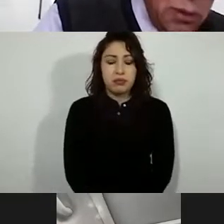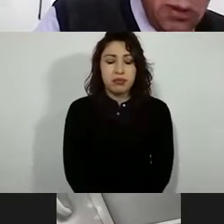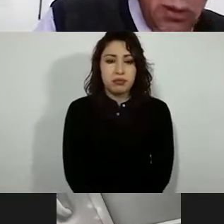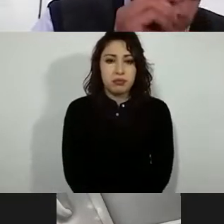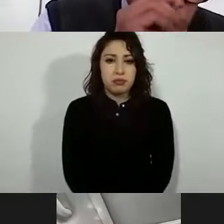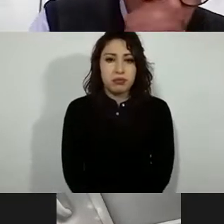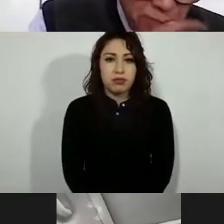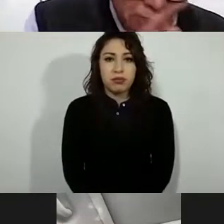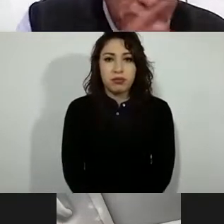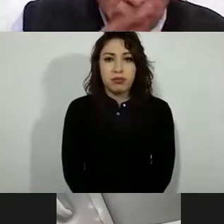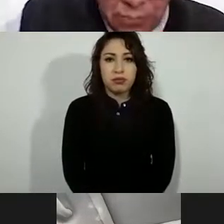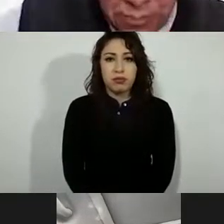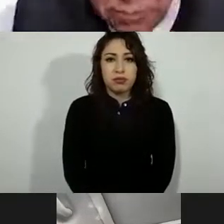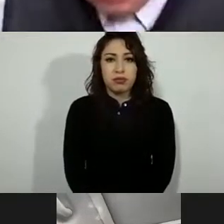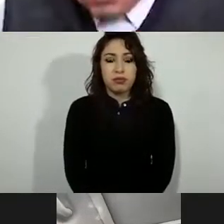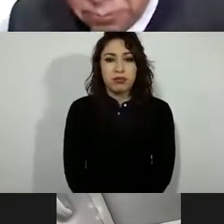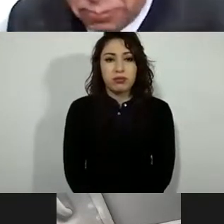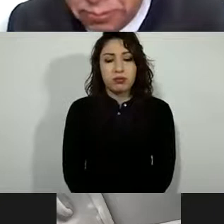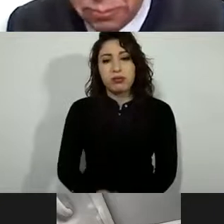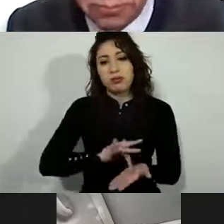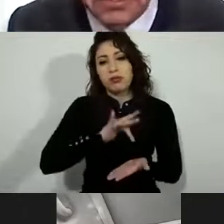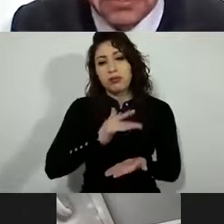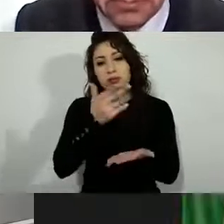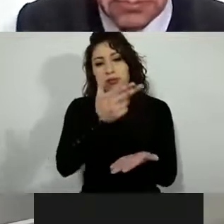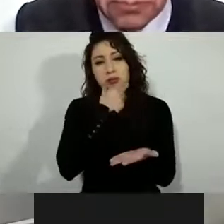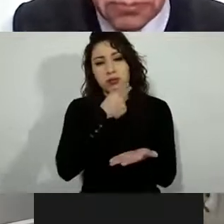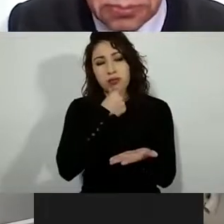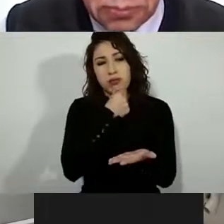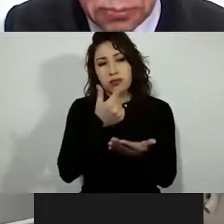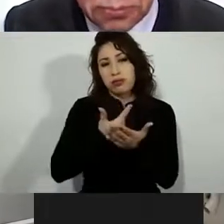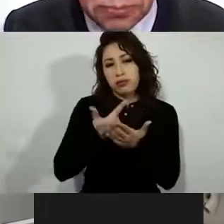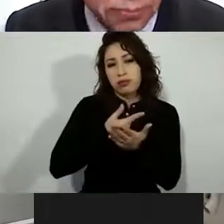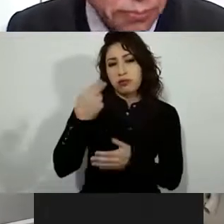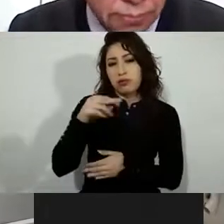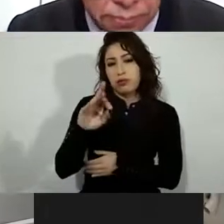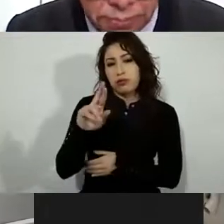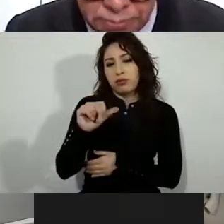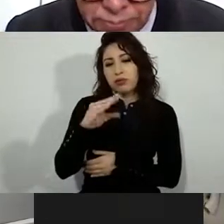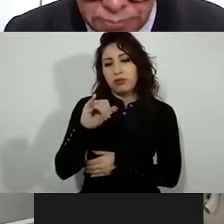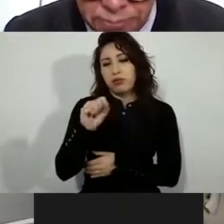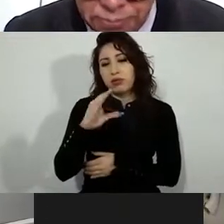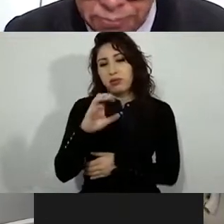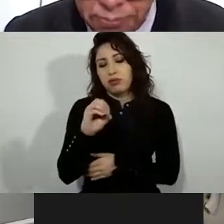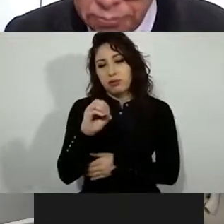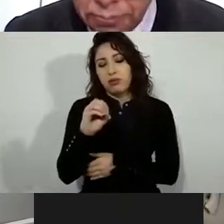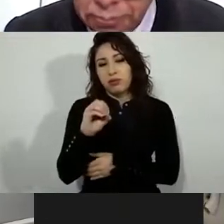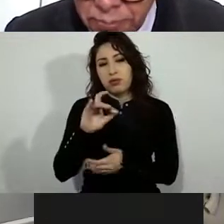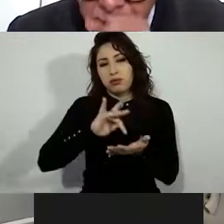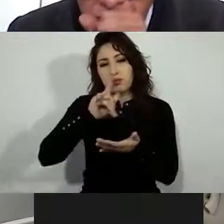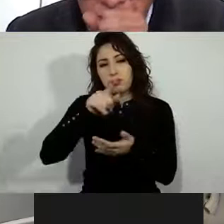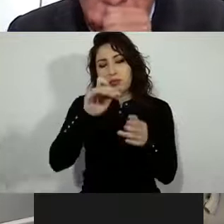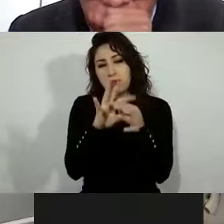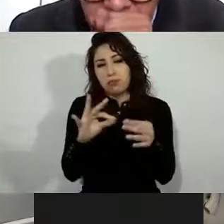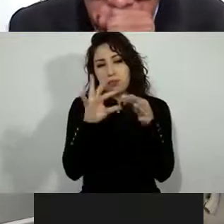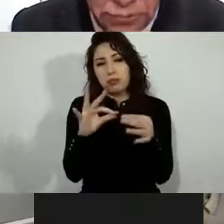Muchas gracias, contador Francisco. Gracias por sus comentarios.